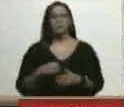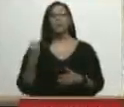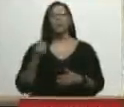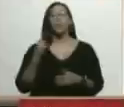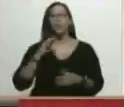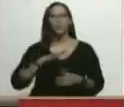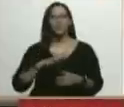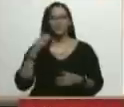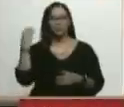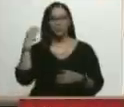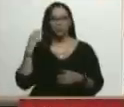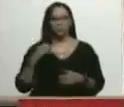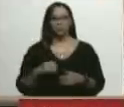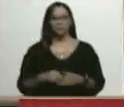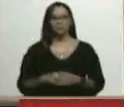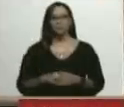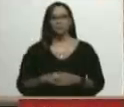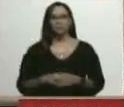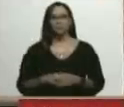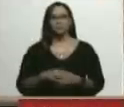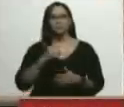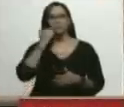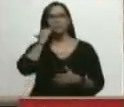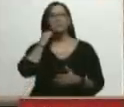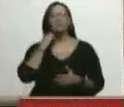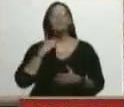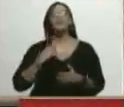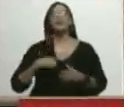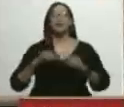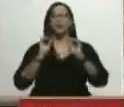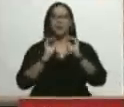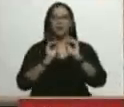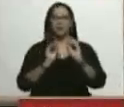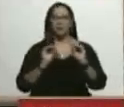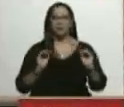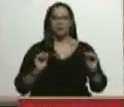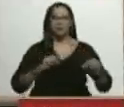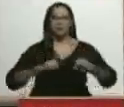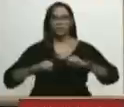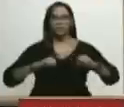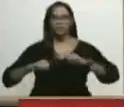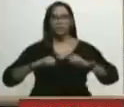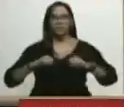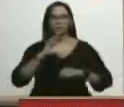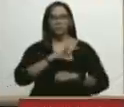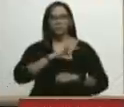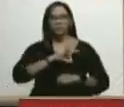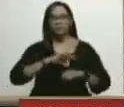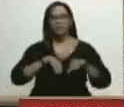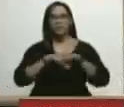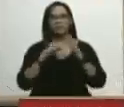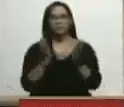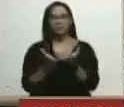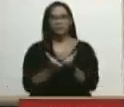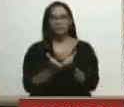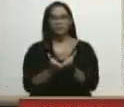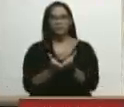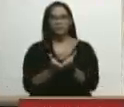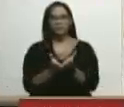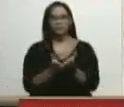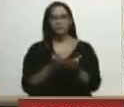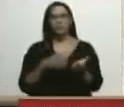es eso en Colombia alertamos en los movimientos sociales del mundo sobre